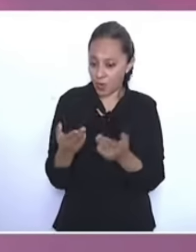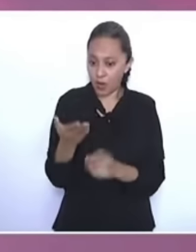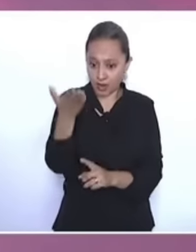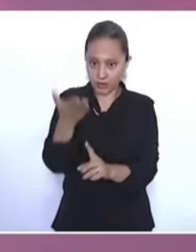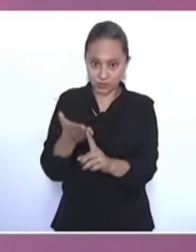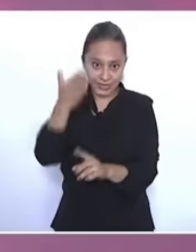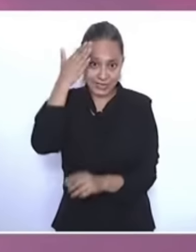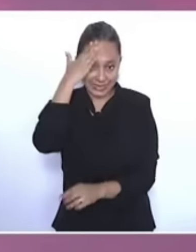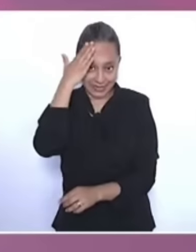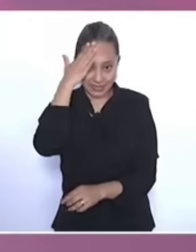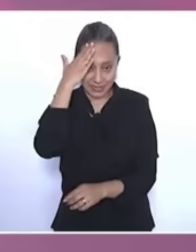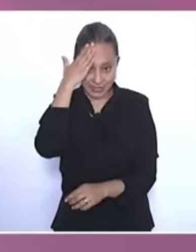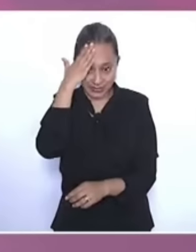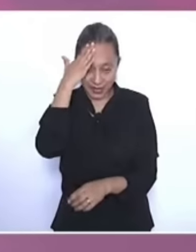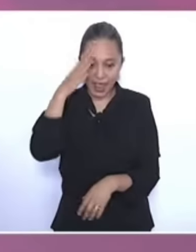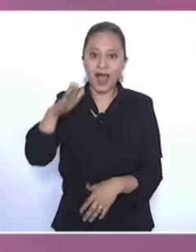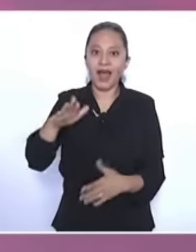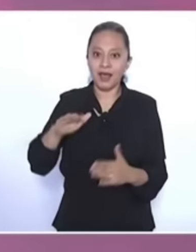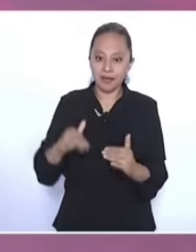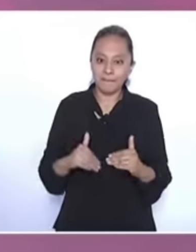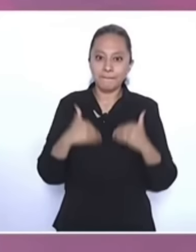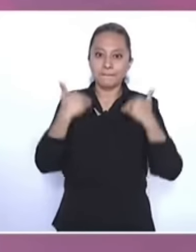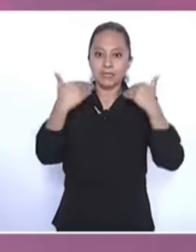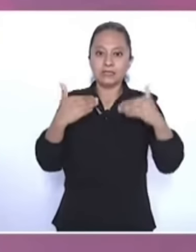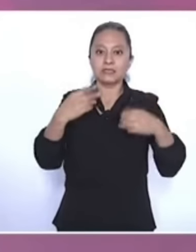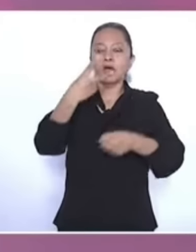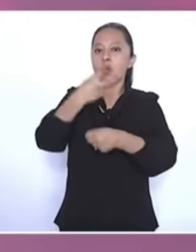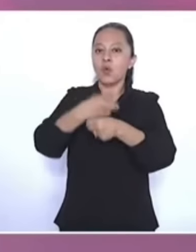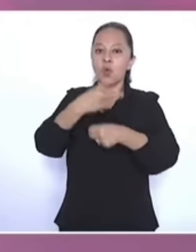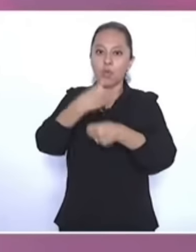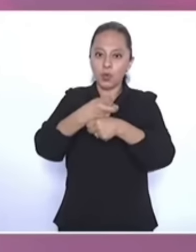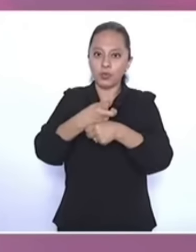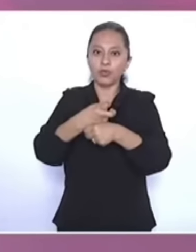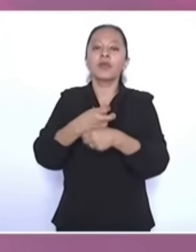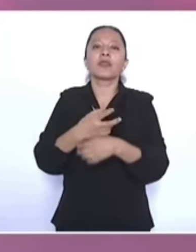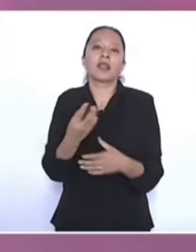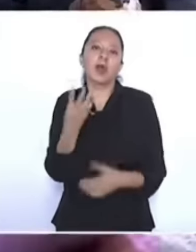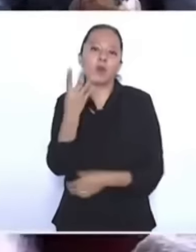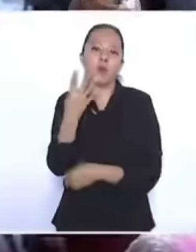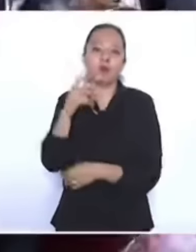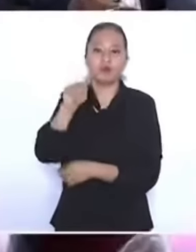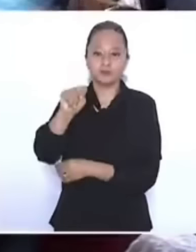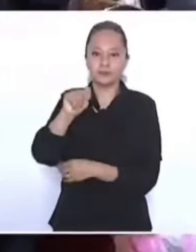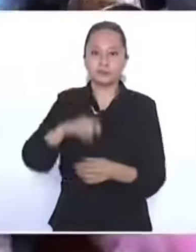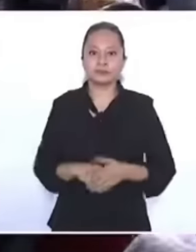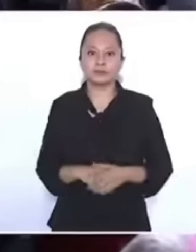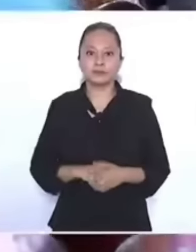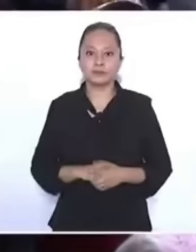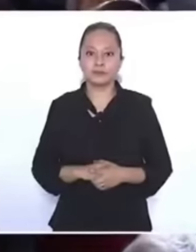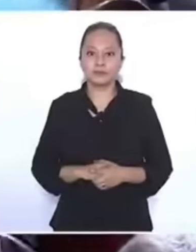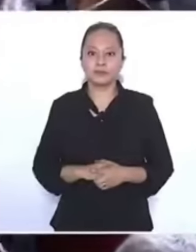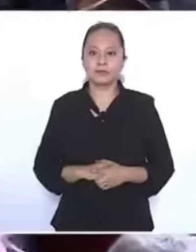segundo piso de la cuarta transformación. Seguiremos trabajando